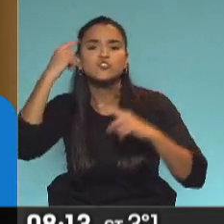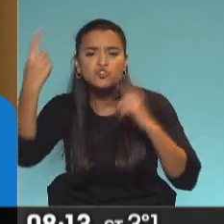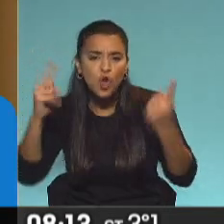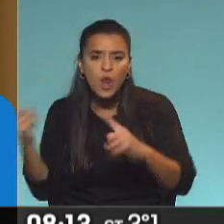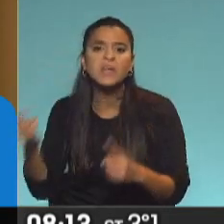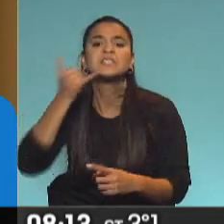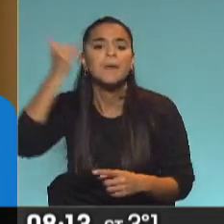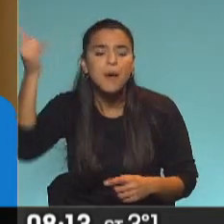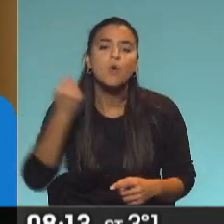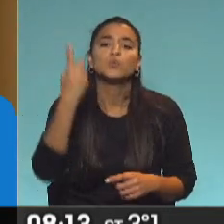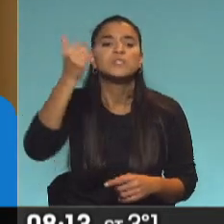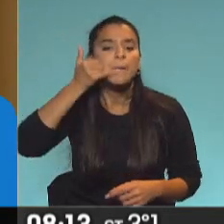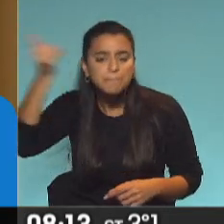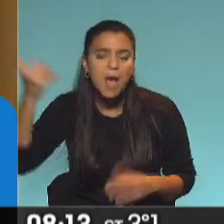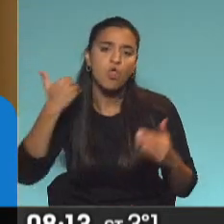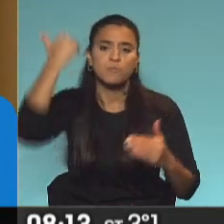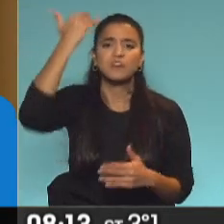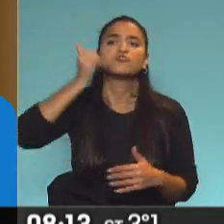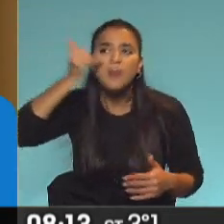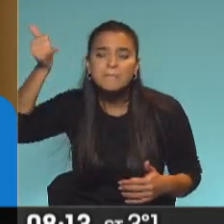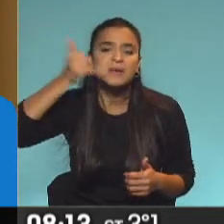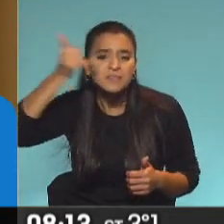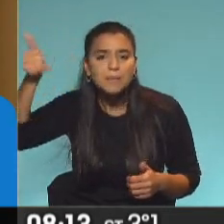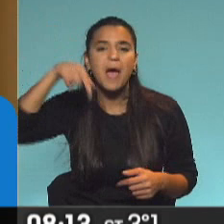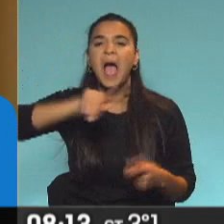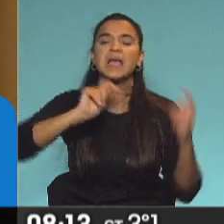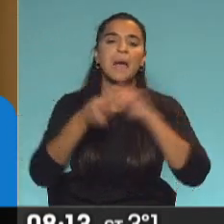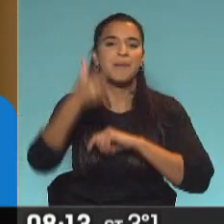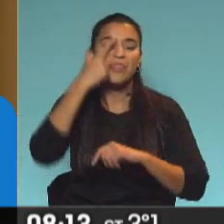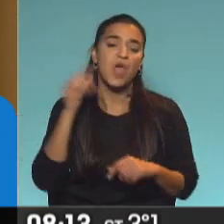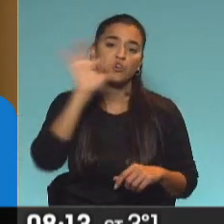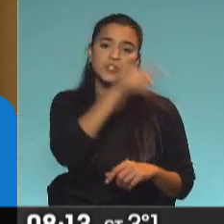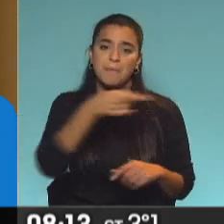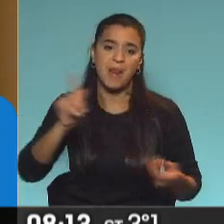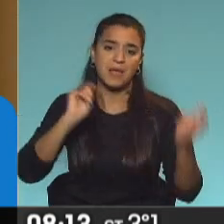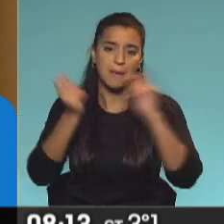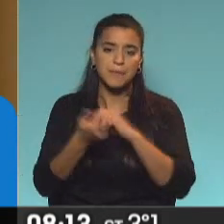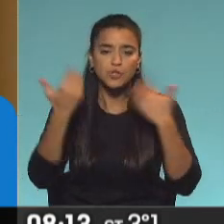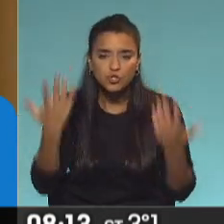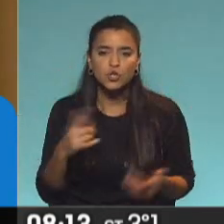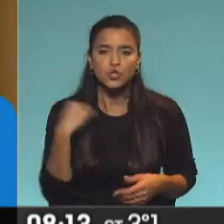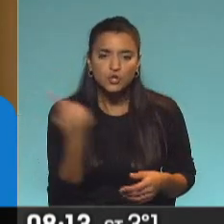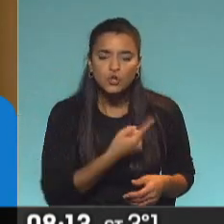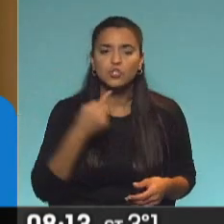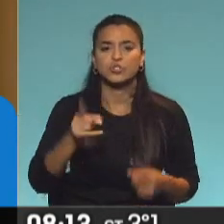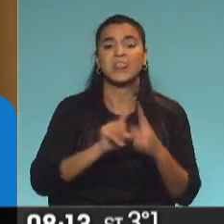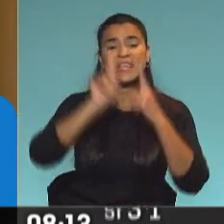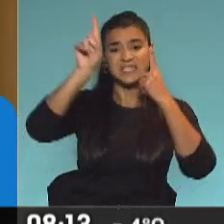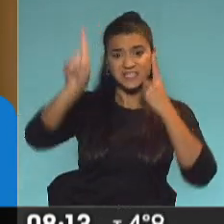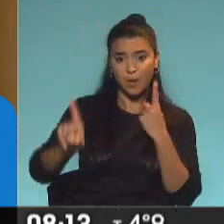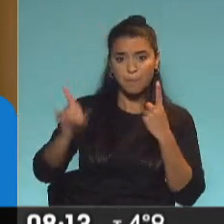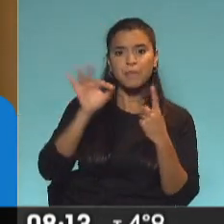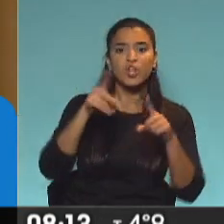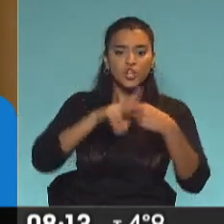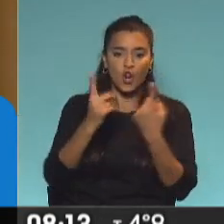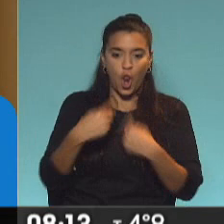y llamarla. Un llamado a un mayor le cambia el día o la semana. Claro. Entonces, tenemos que estar distanciados físicamente, pero usar